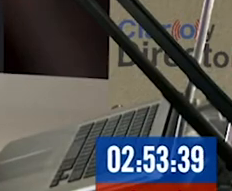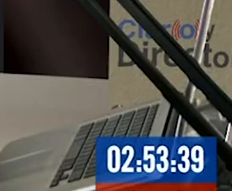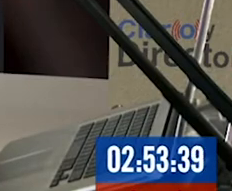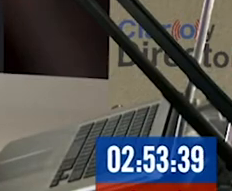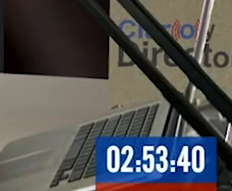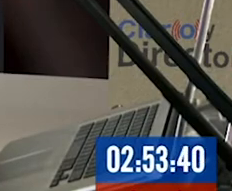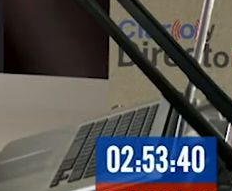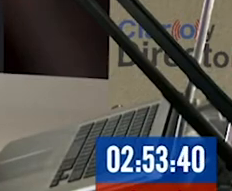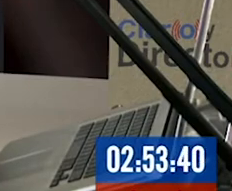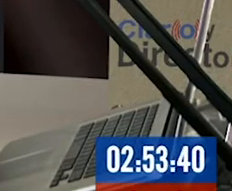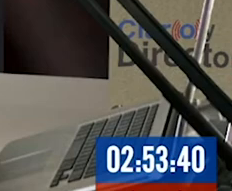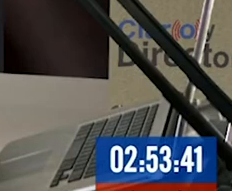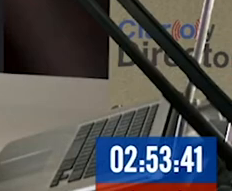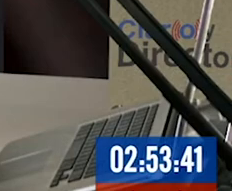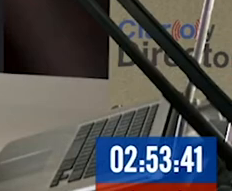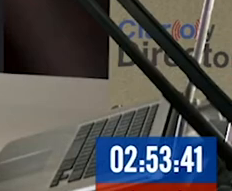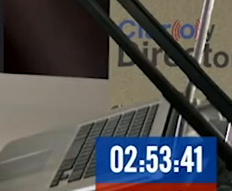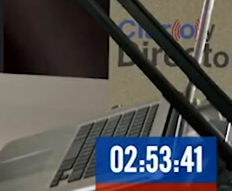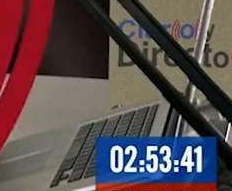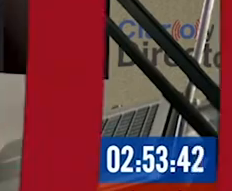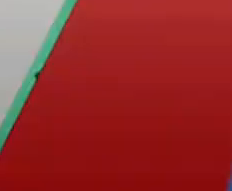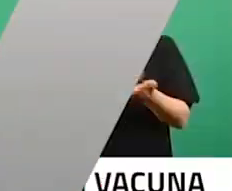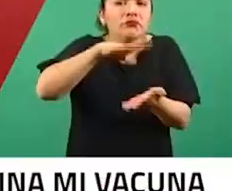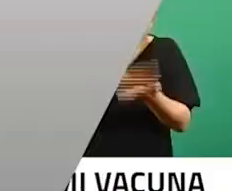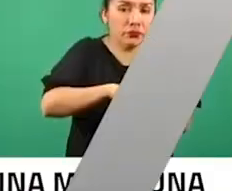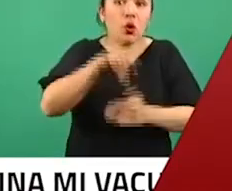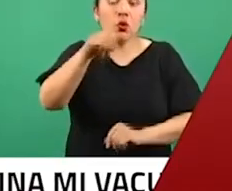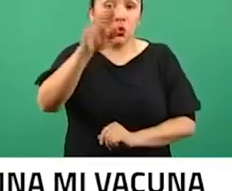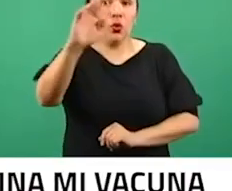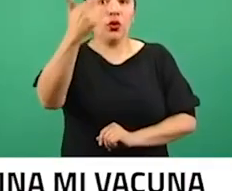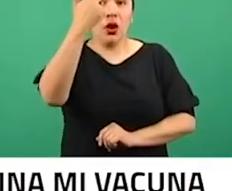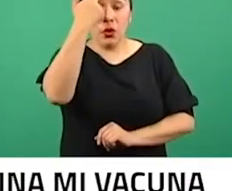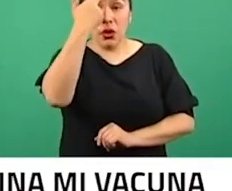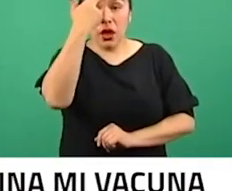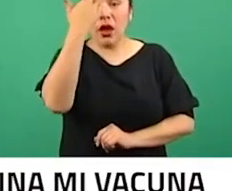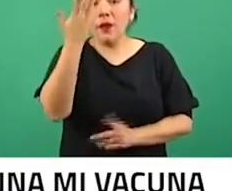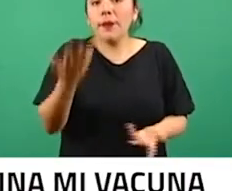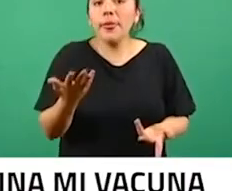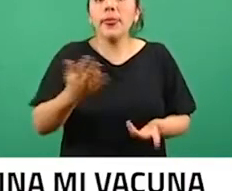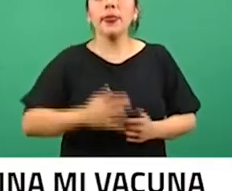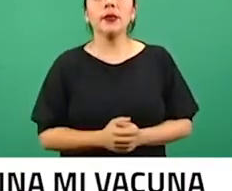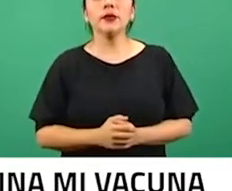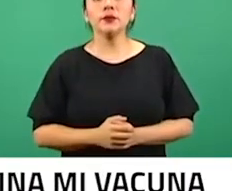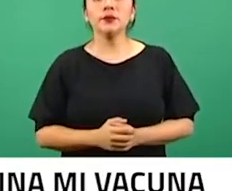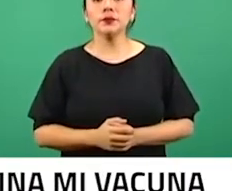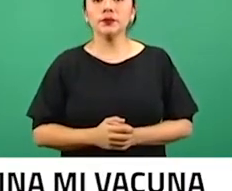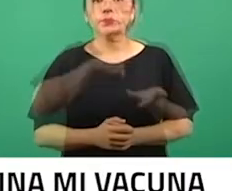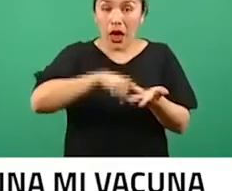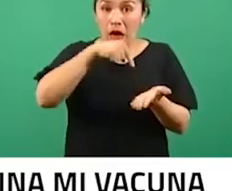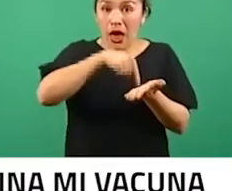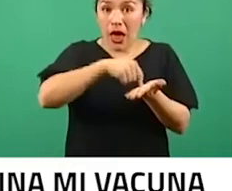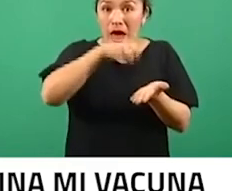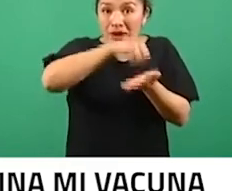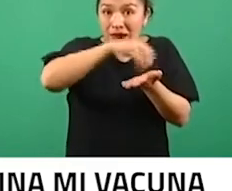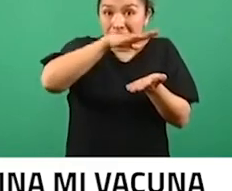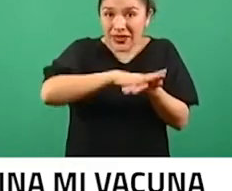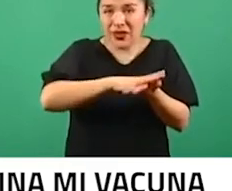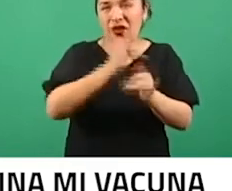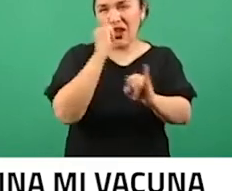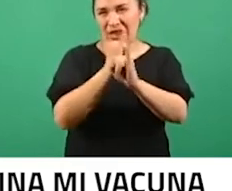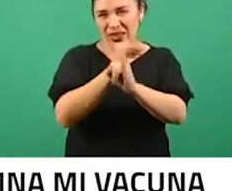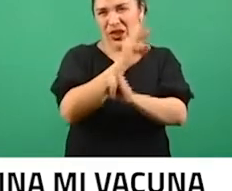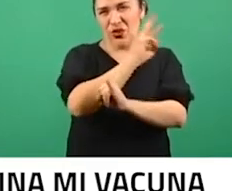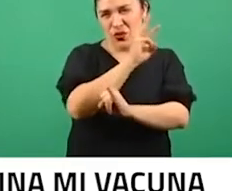Ricardo Cortés Alcalá anoche. Hay que recordar que además del registro en mivacuna